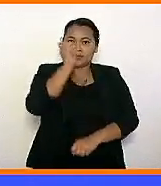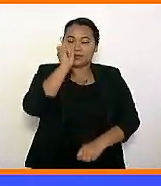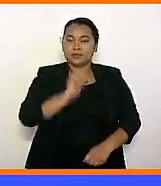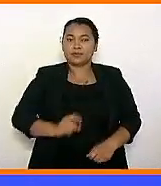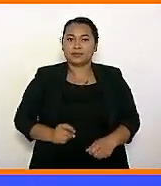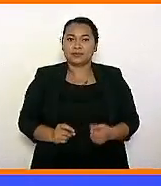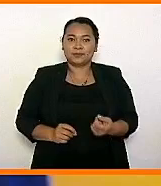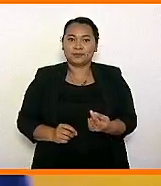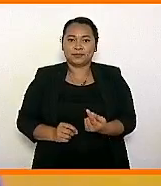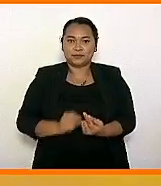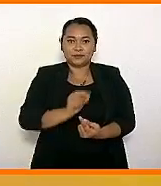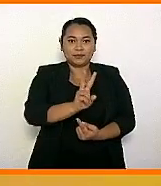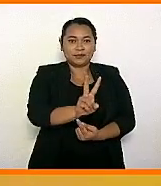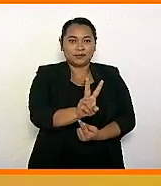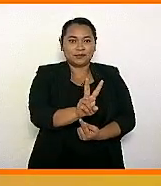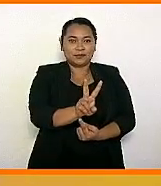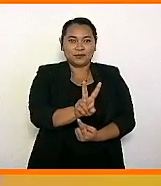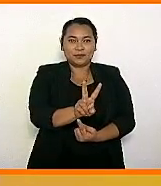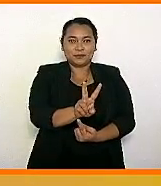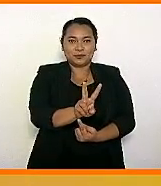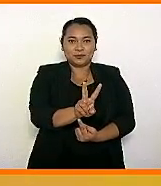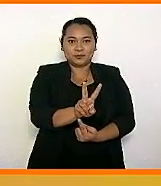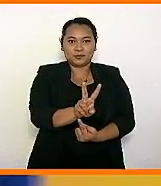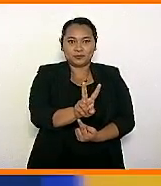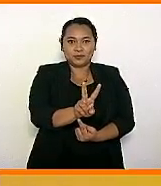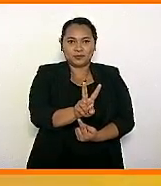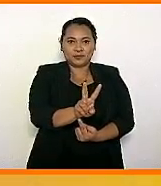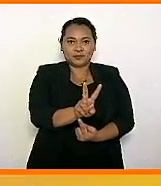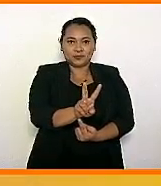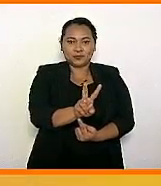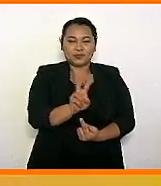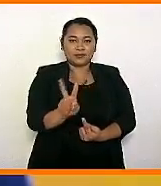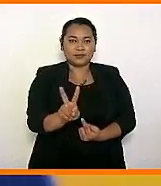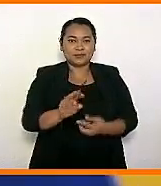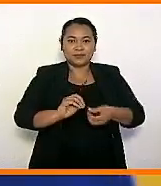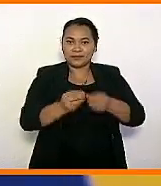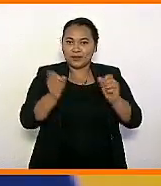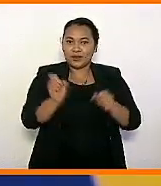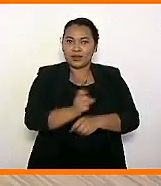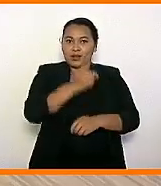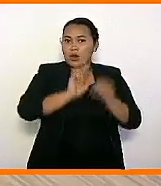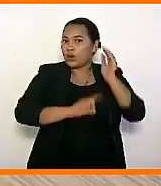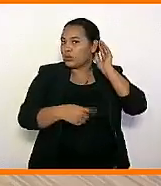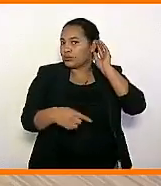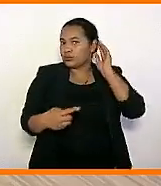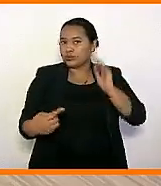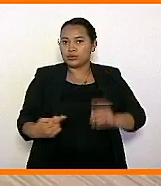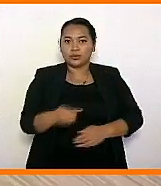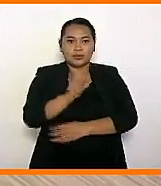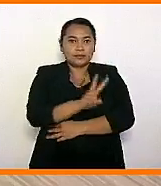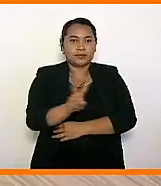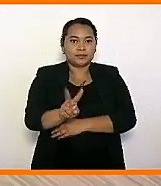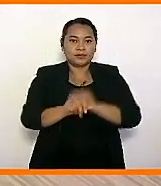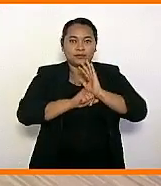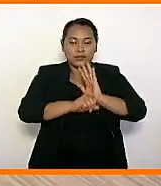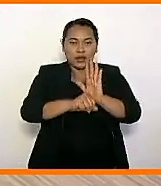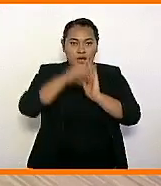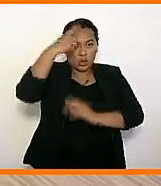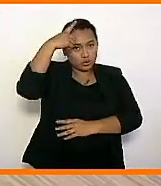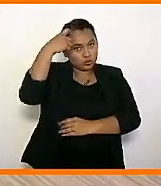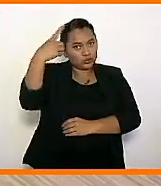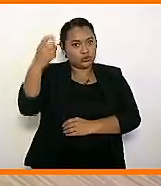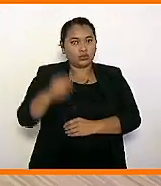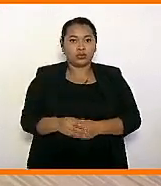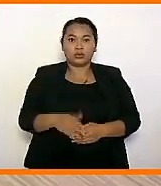2. Segundo dígito, suerte. Y este es el 2. El número favorecido en Diaria es el 22 con su símbolo de